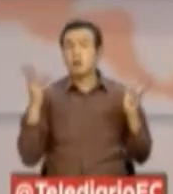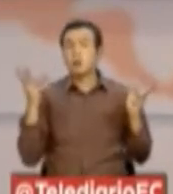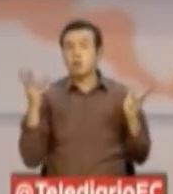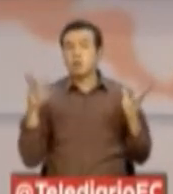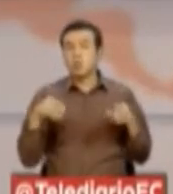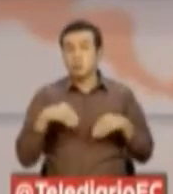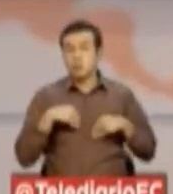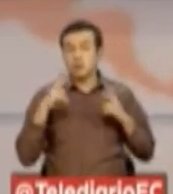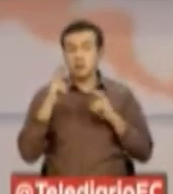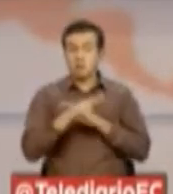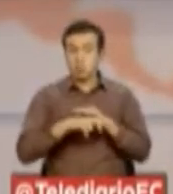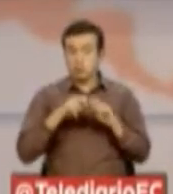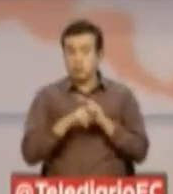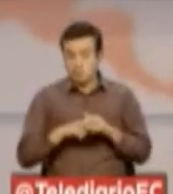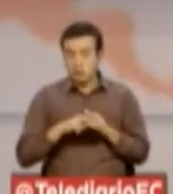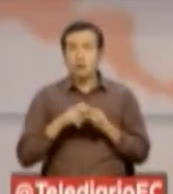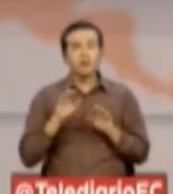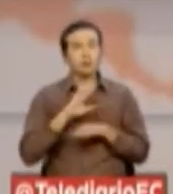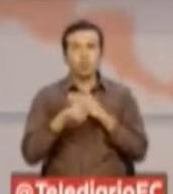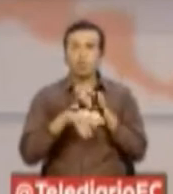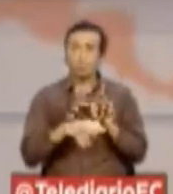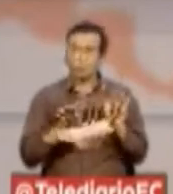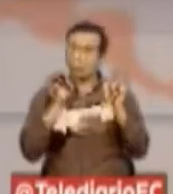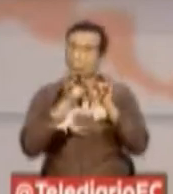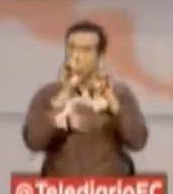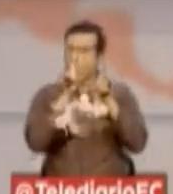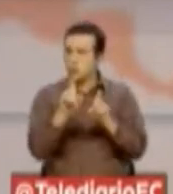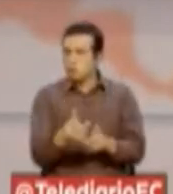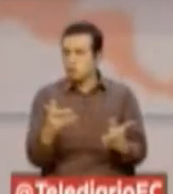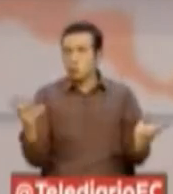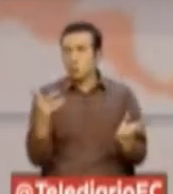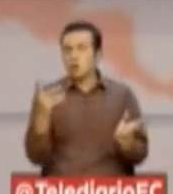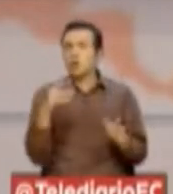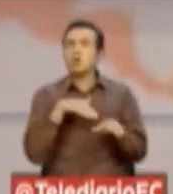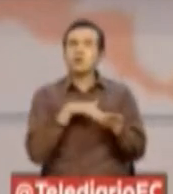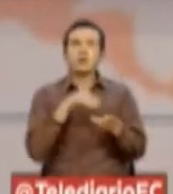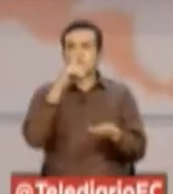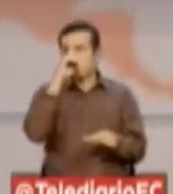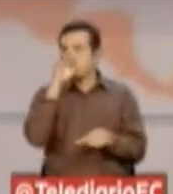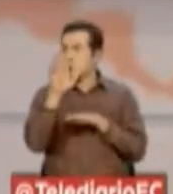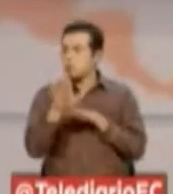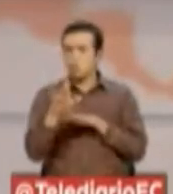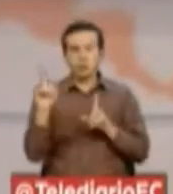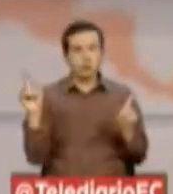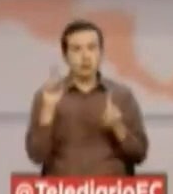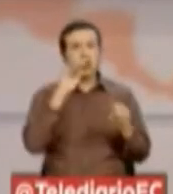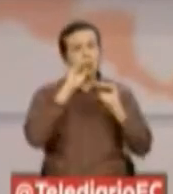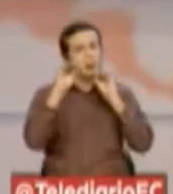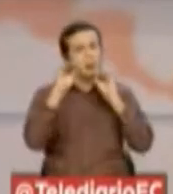yo creo que todas las preguntas son importantes y no porque hay que respaldar al gobierno yo quiero decir una cosa que es fundamental